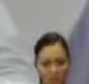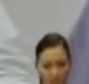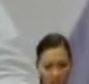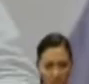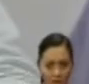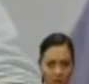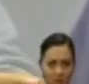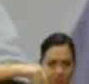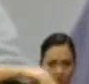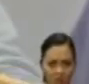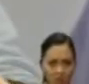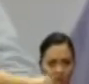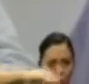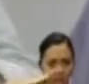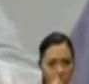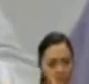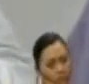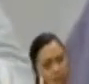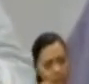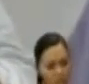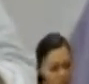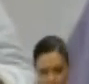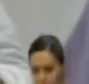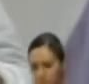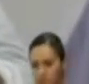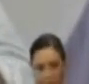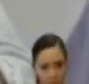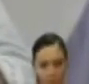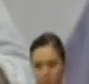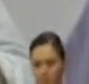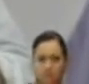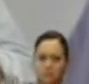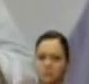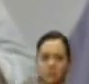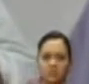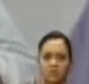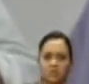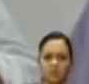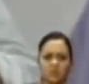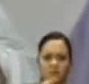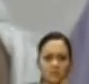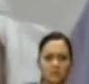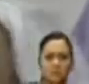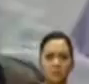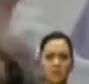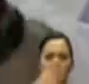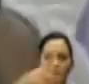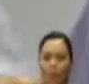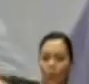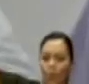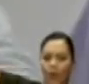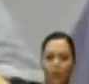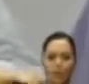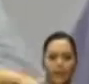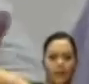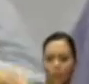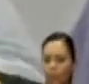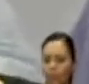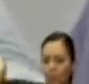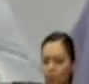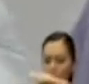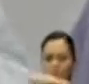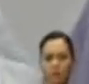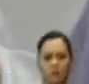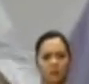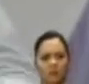tierra. ¿Ya? No tienen el servicio higiénico, el retrete es un hueco. No tienen agua, no